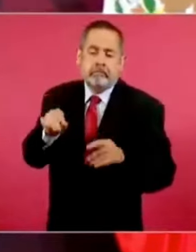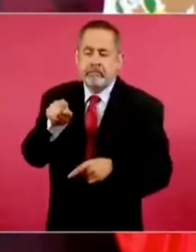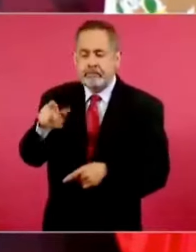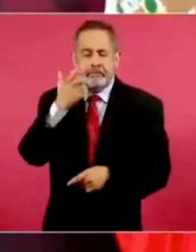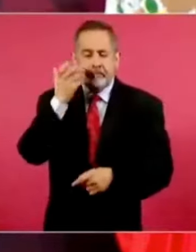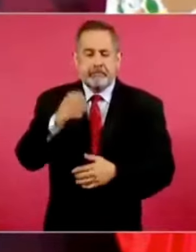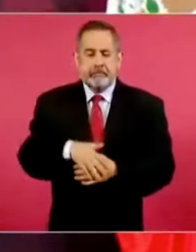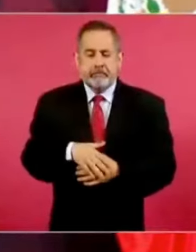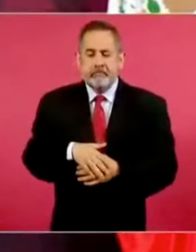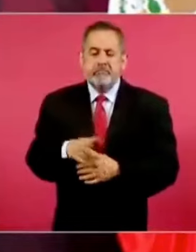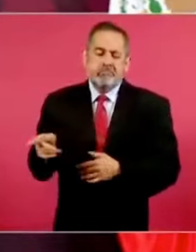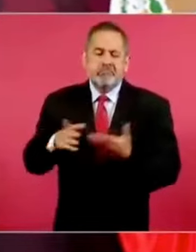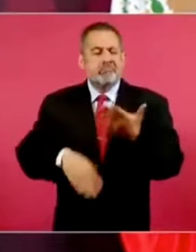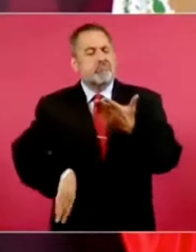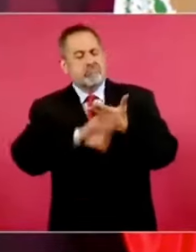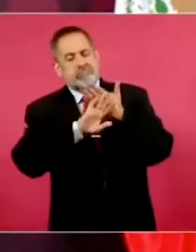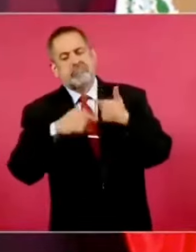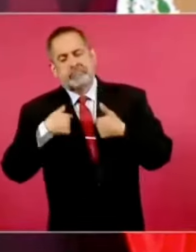Está en contra de nosotros.